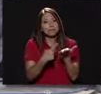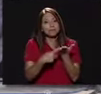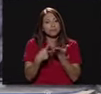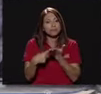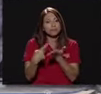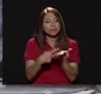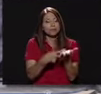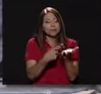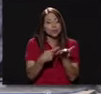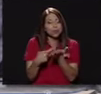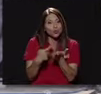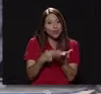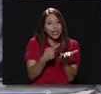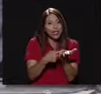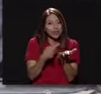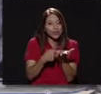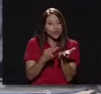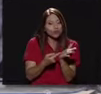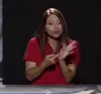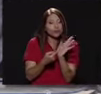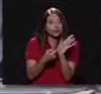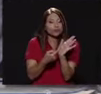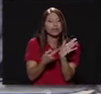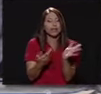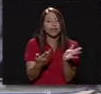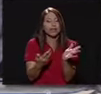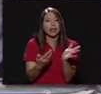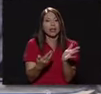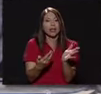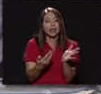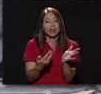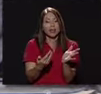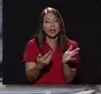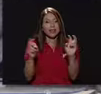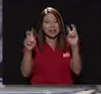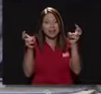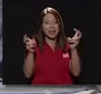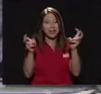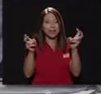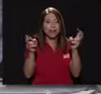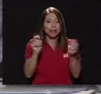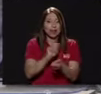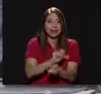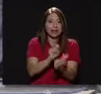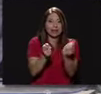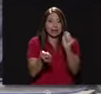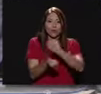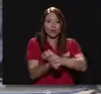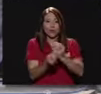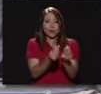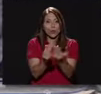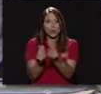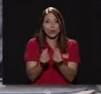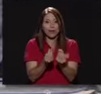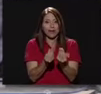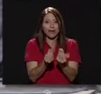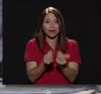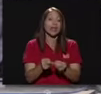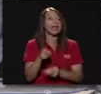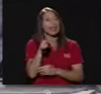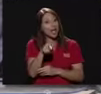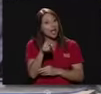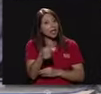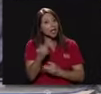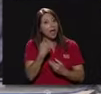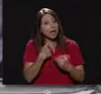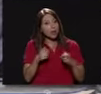tratando de poner sobre la mesa de discusión el tema de la transformación productiva, y ahí uno tiene